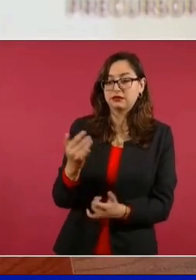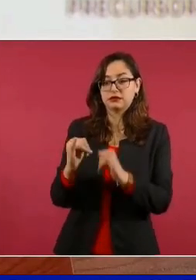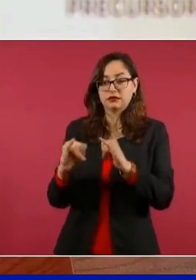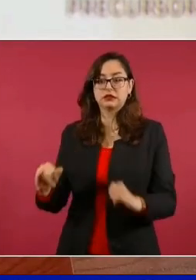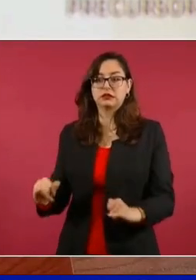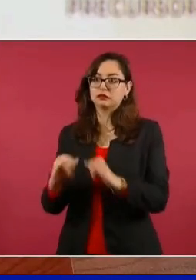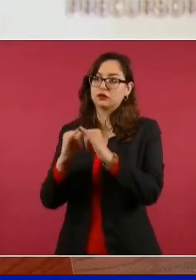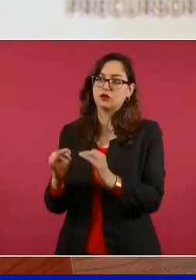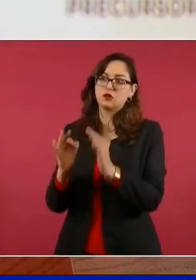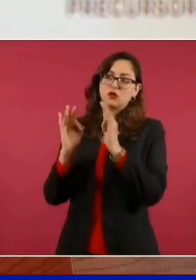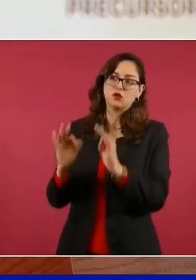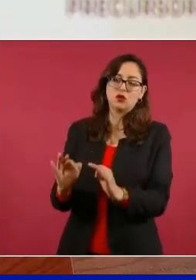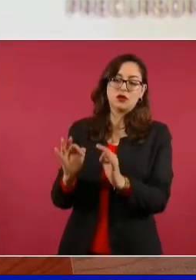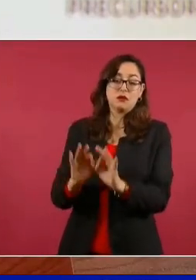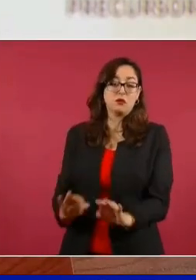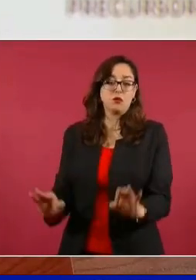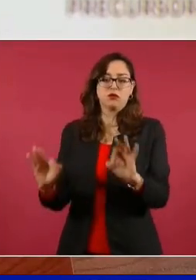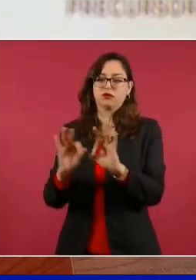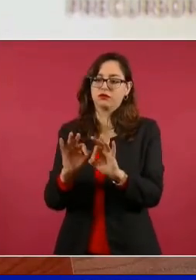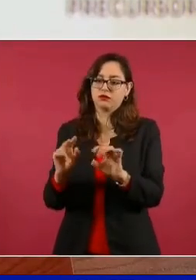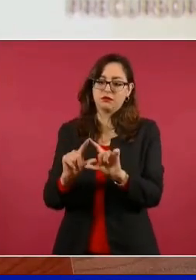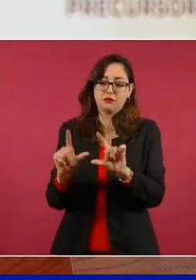al no actuar.